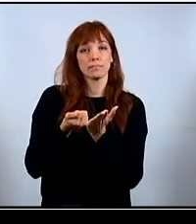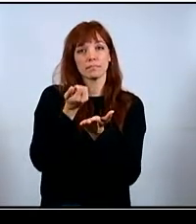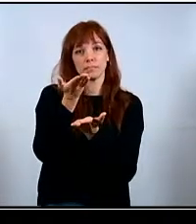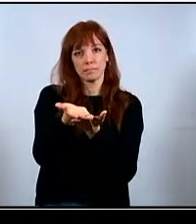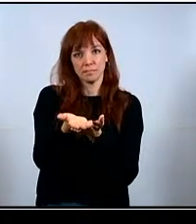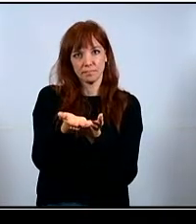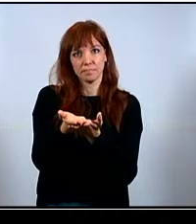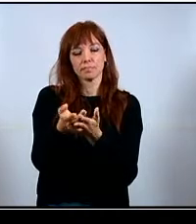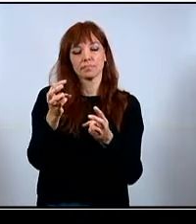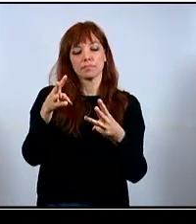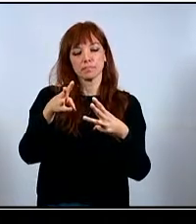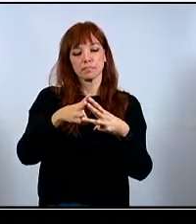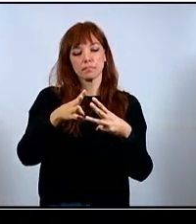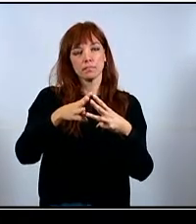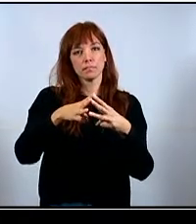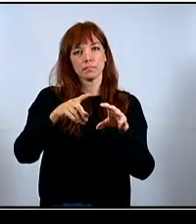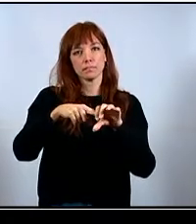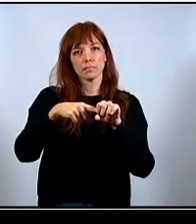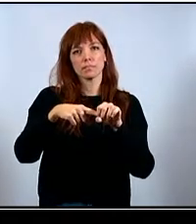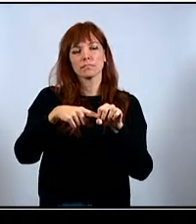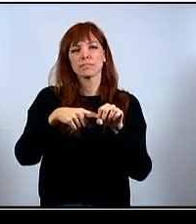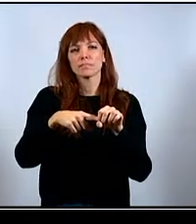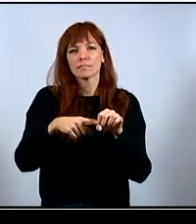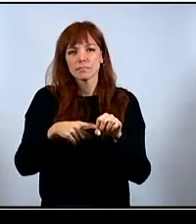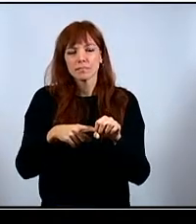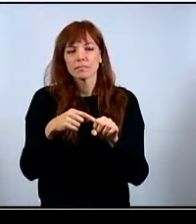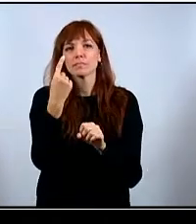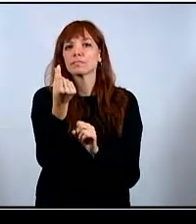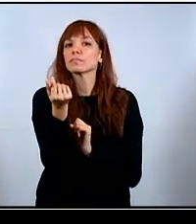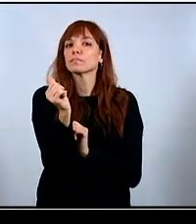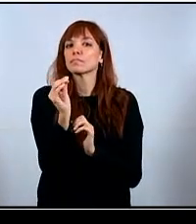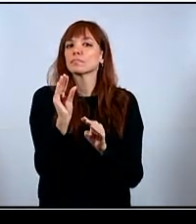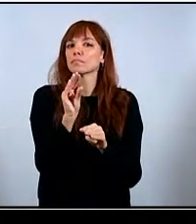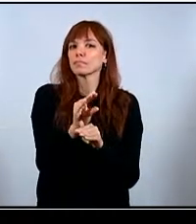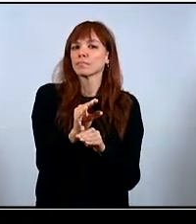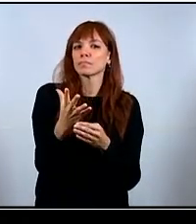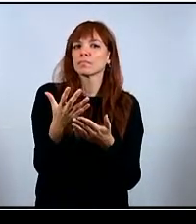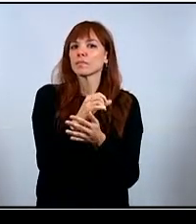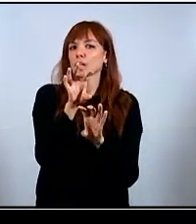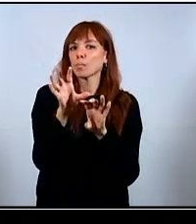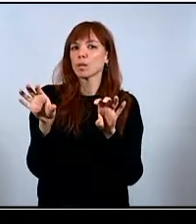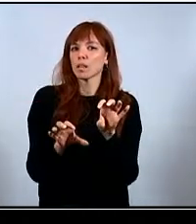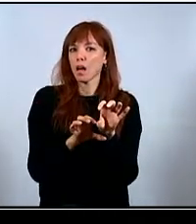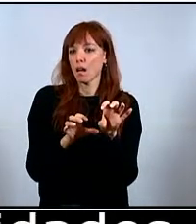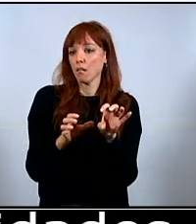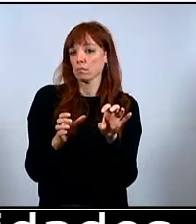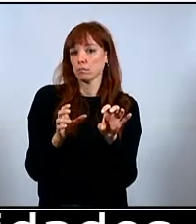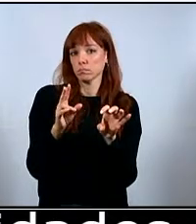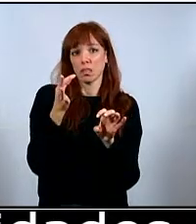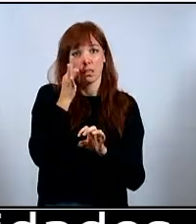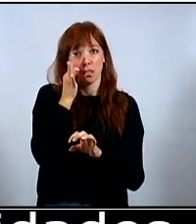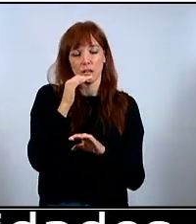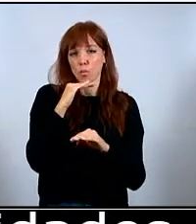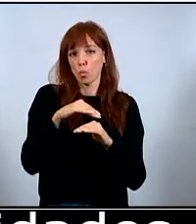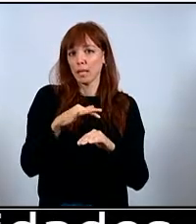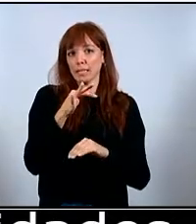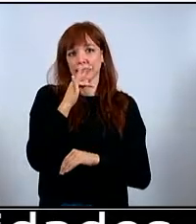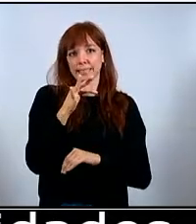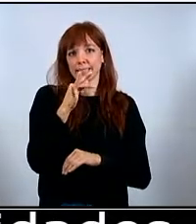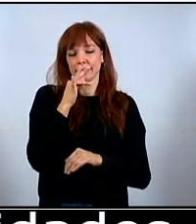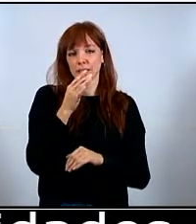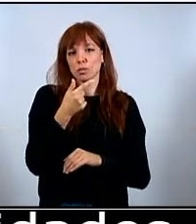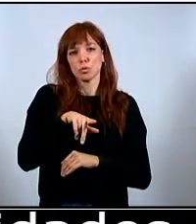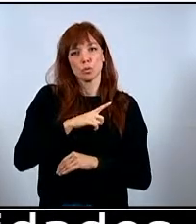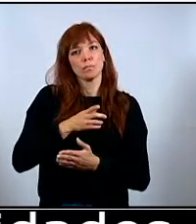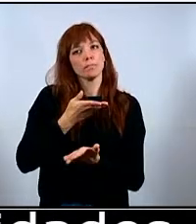impuestos repercutían en nosotros en unas cantidades en todas las comunidades que no se han hecho efectivas. Los requerimientos lo que hacen es solicitar que